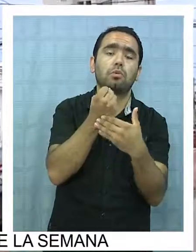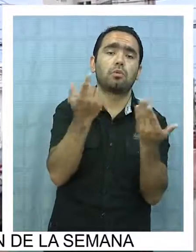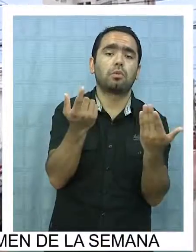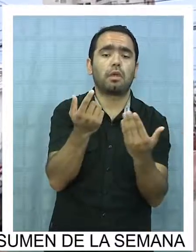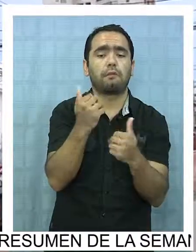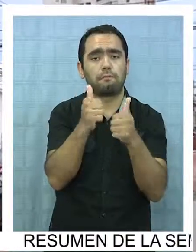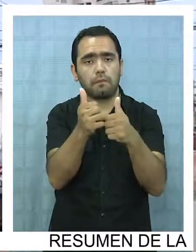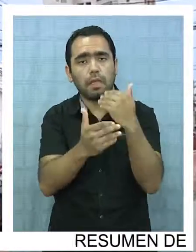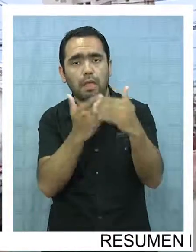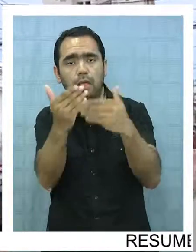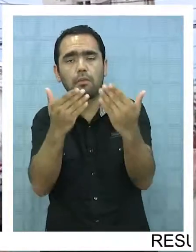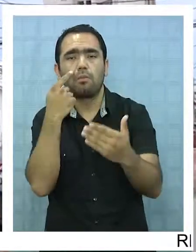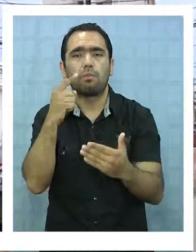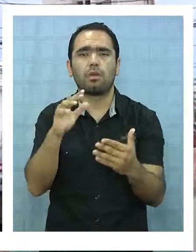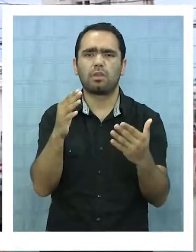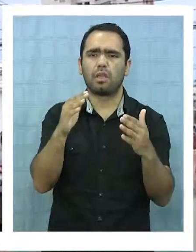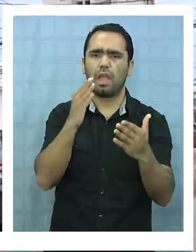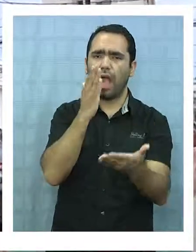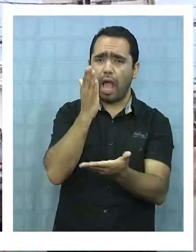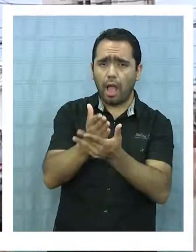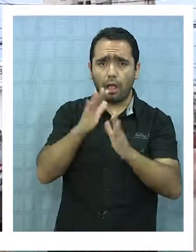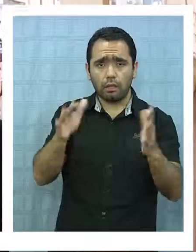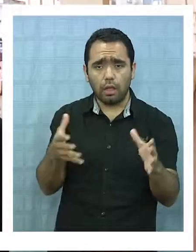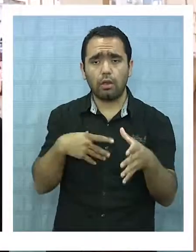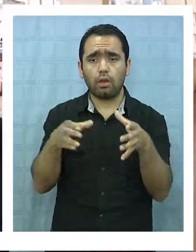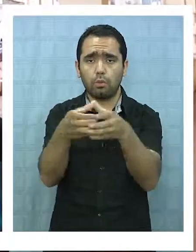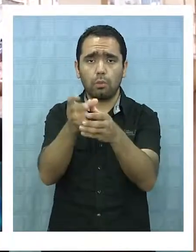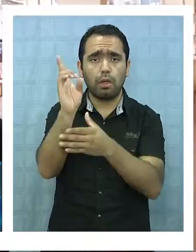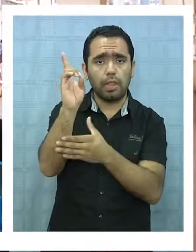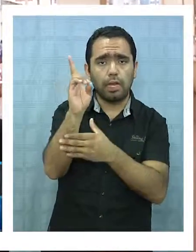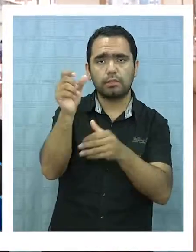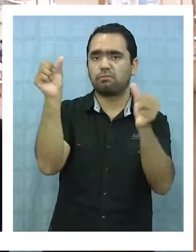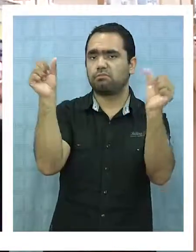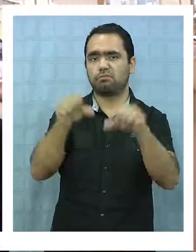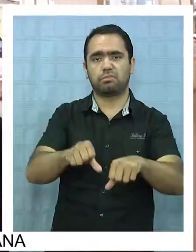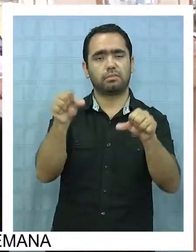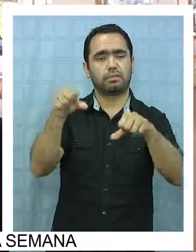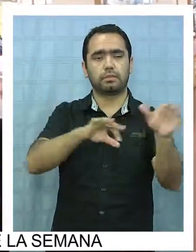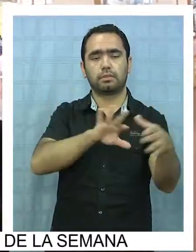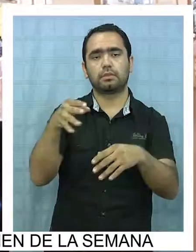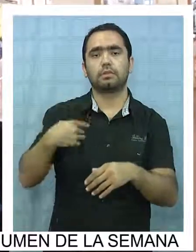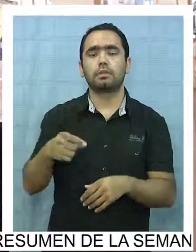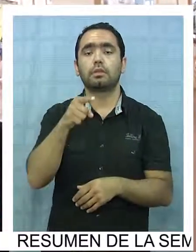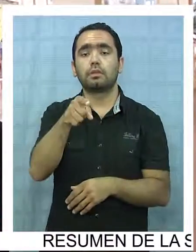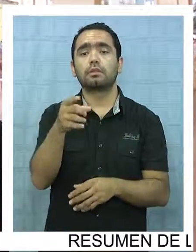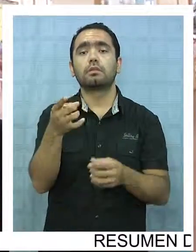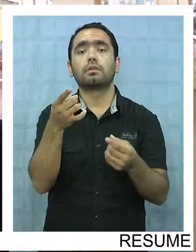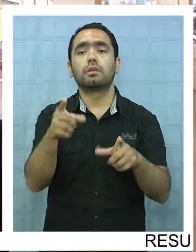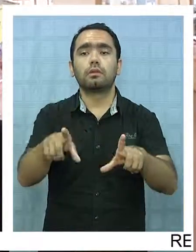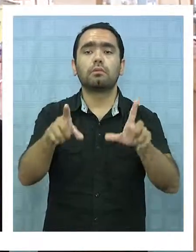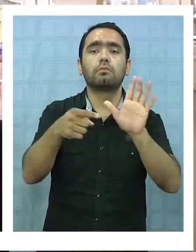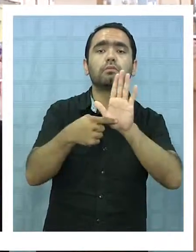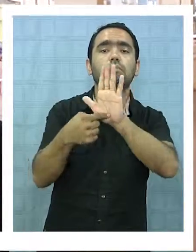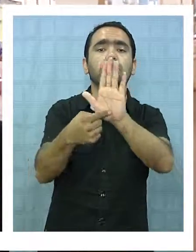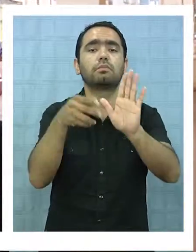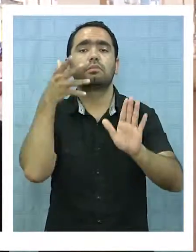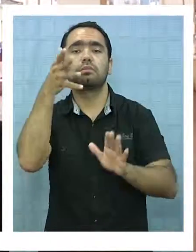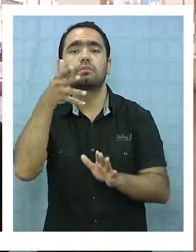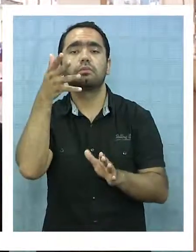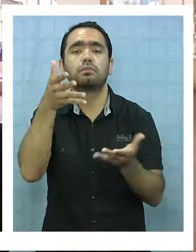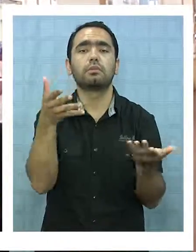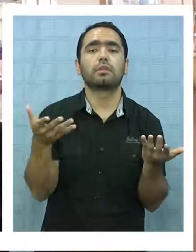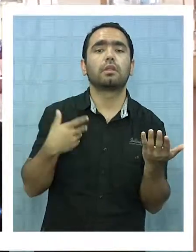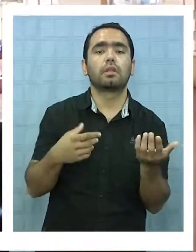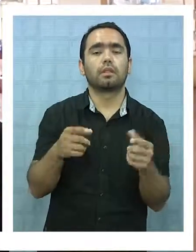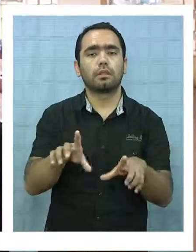excesivamente destructiva como lo ha hecho hasta el momento. Ofrece a la población un discurso desde lo